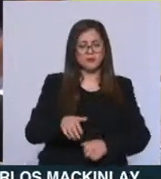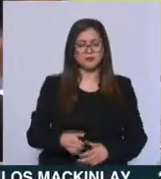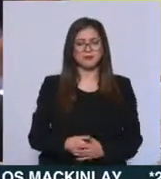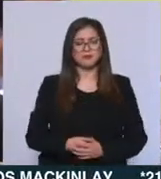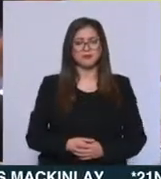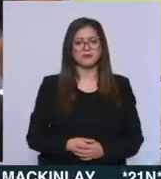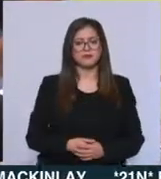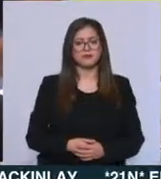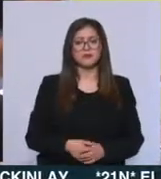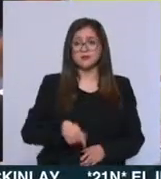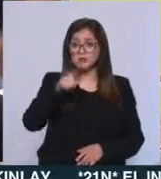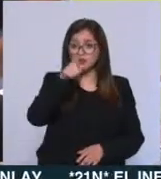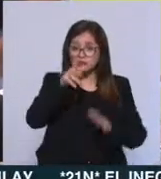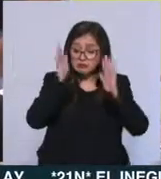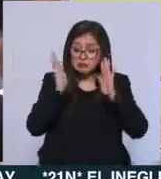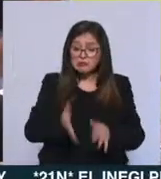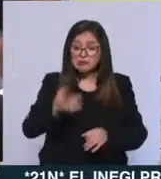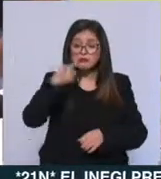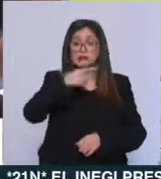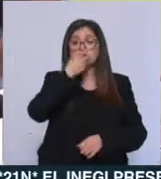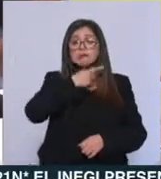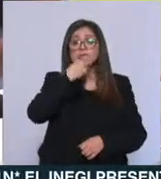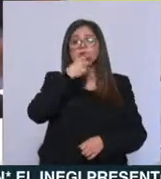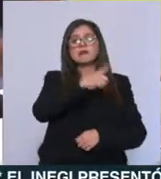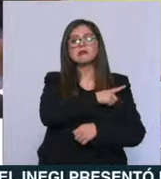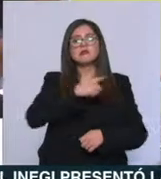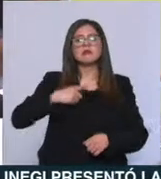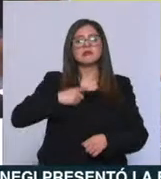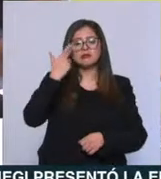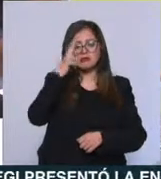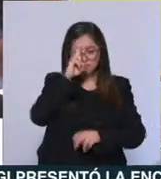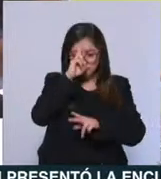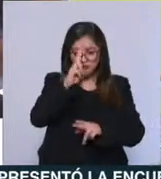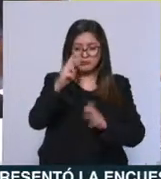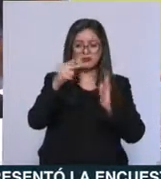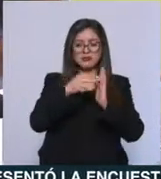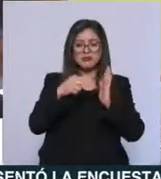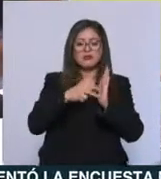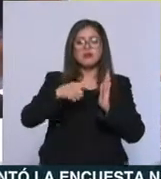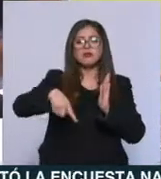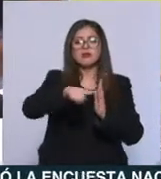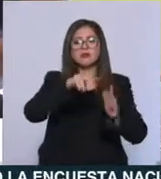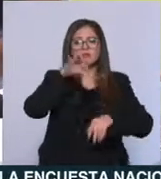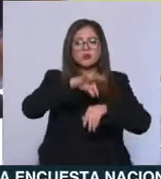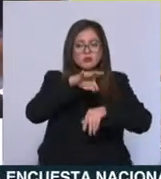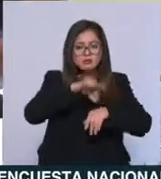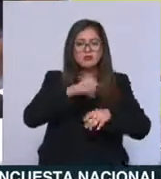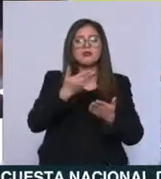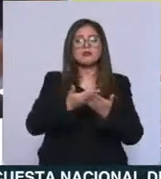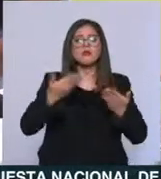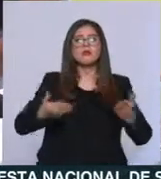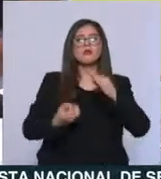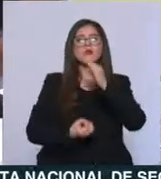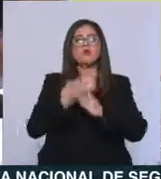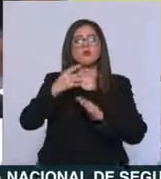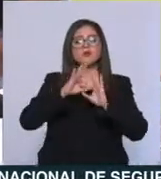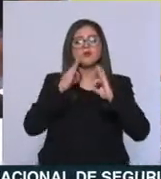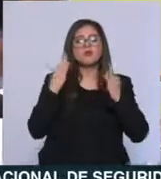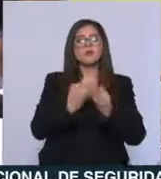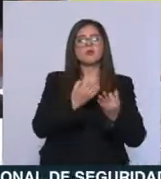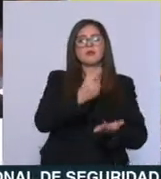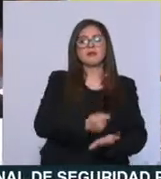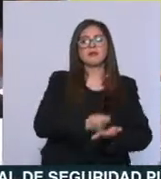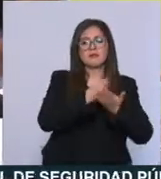tiene, fundamental seguir el tratamiento del médico. Hoy en día tenemos muchas nuevas alternativas terapéuticas. Sanofi